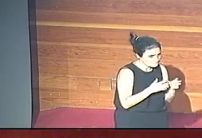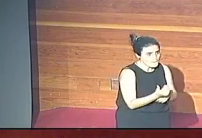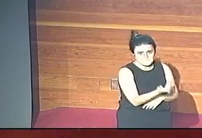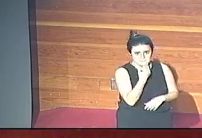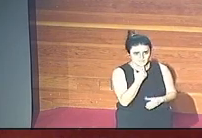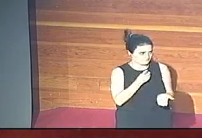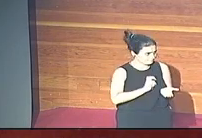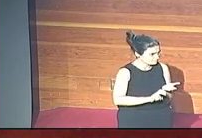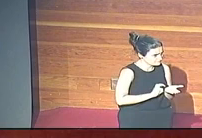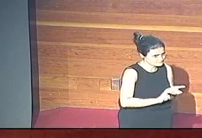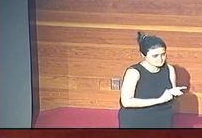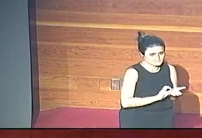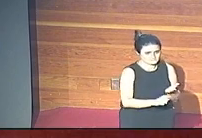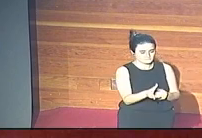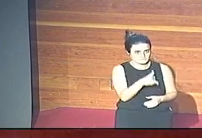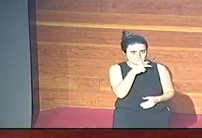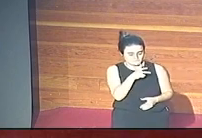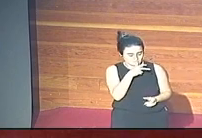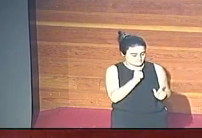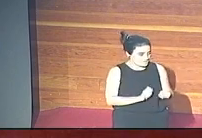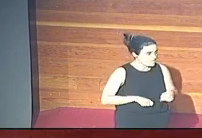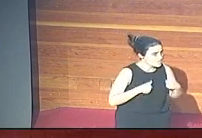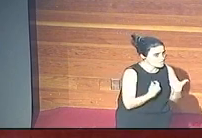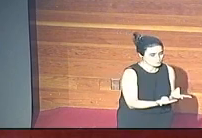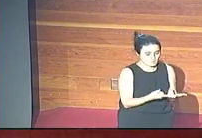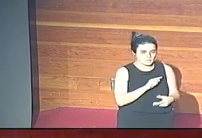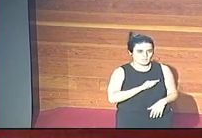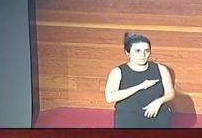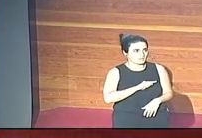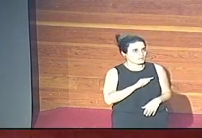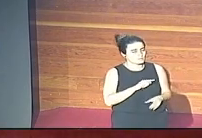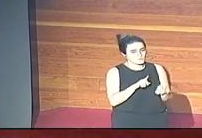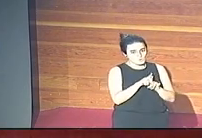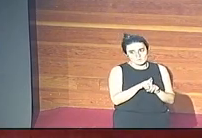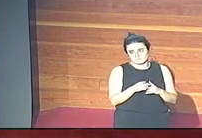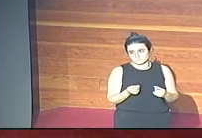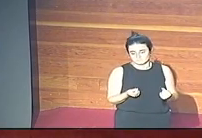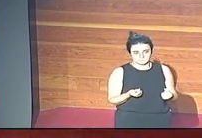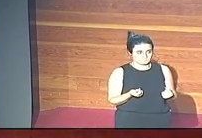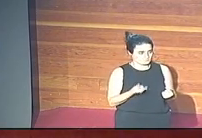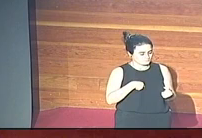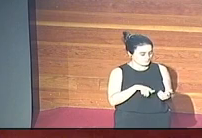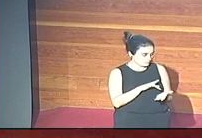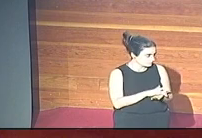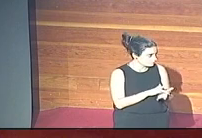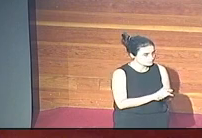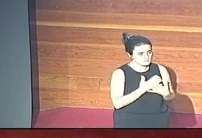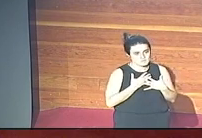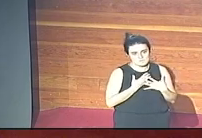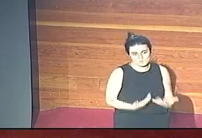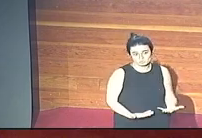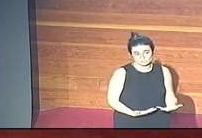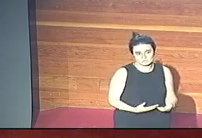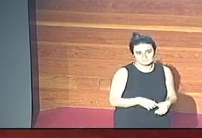pasear a respirar naturaleza a sentir que bueno pues que estábamos tranquilos y agusto o